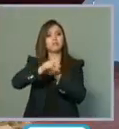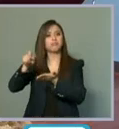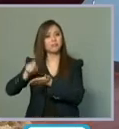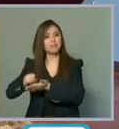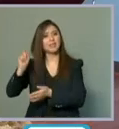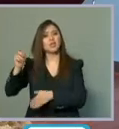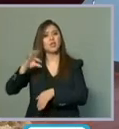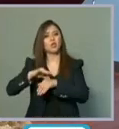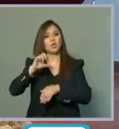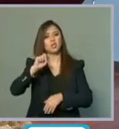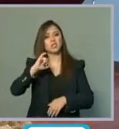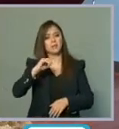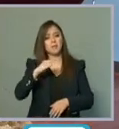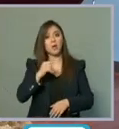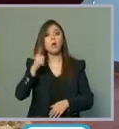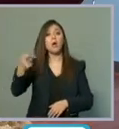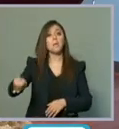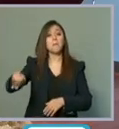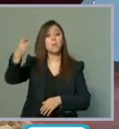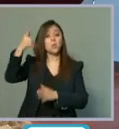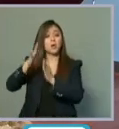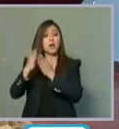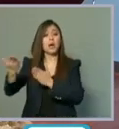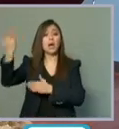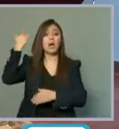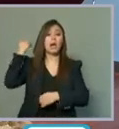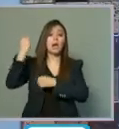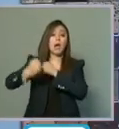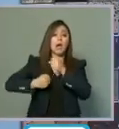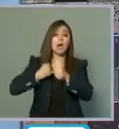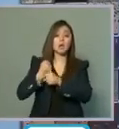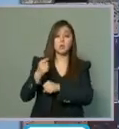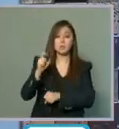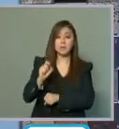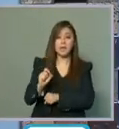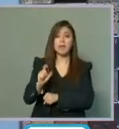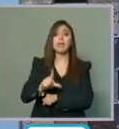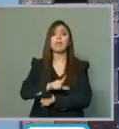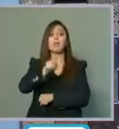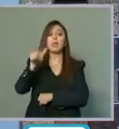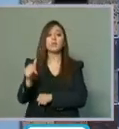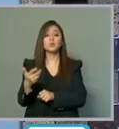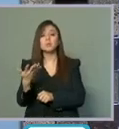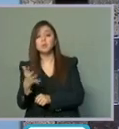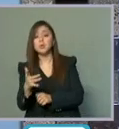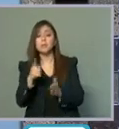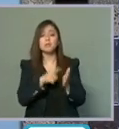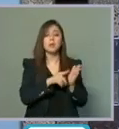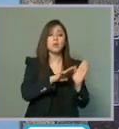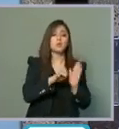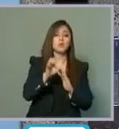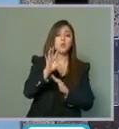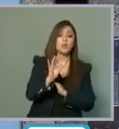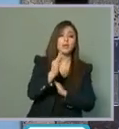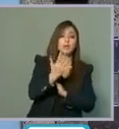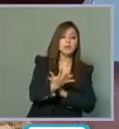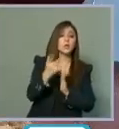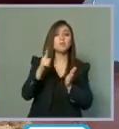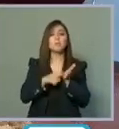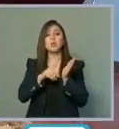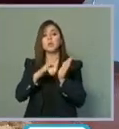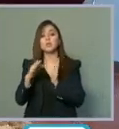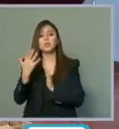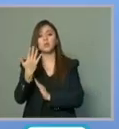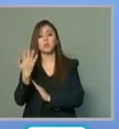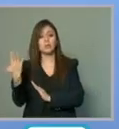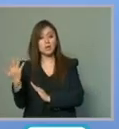su única novela, sí. Las había escrito desde los años 20, realmente la obra la hace entre 1945 y 1955. ¿Y